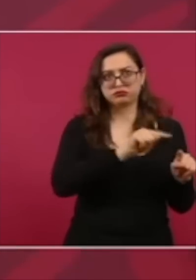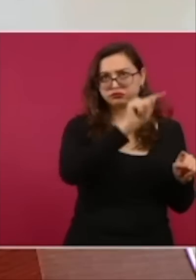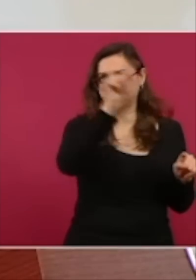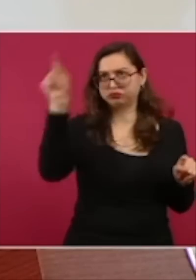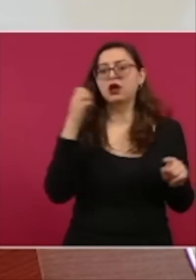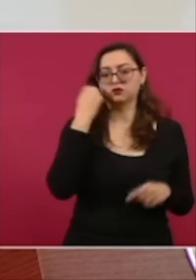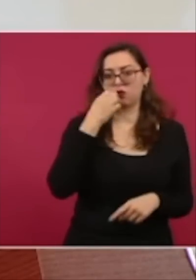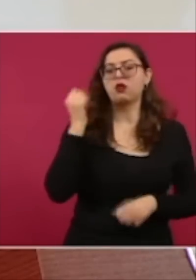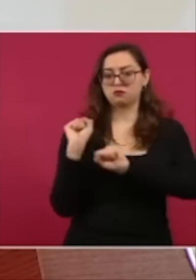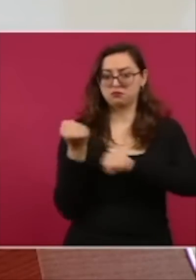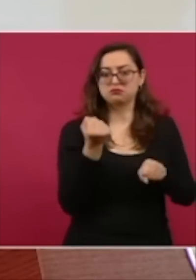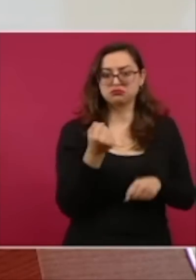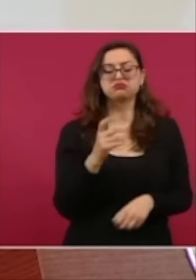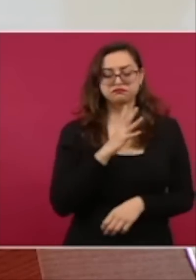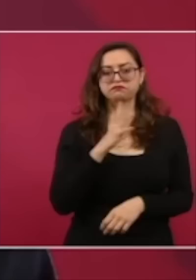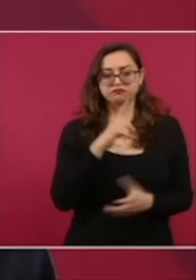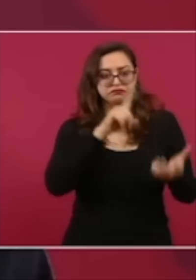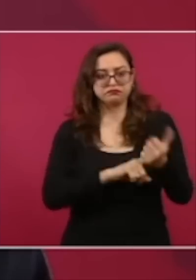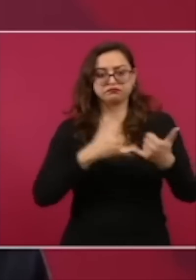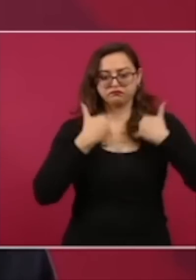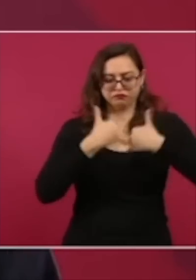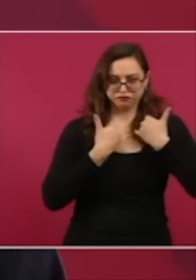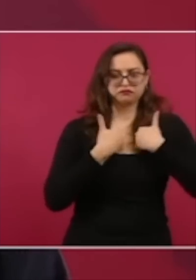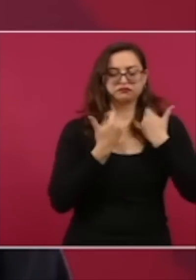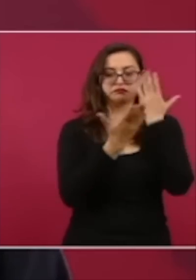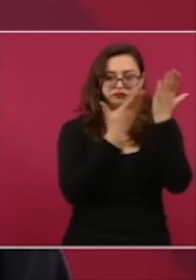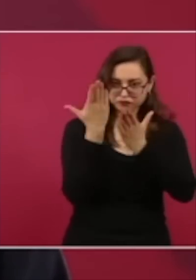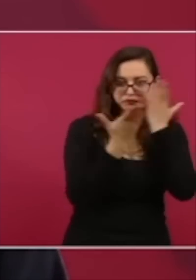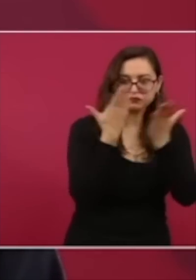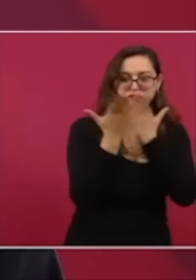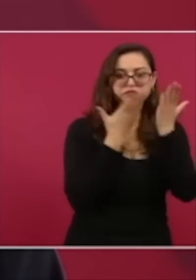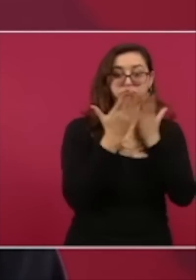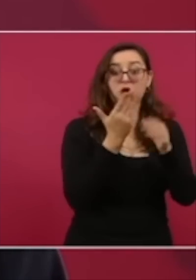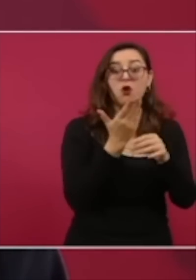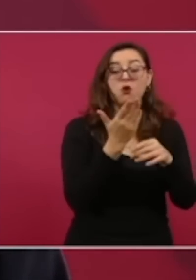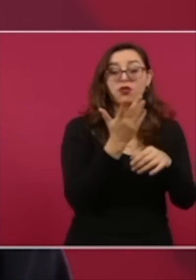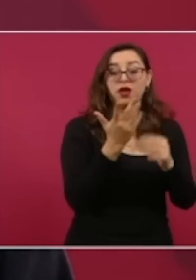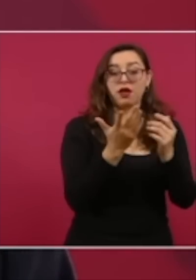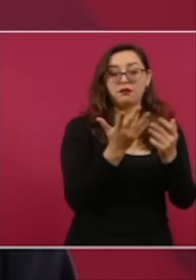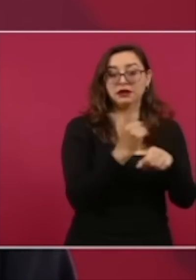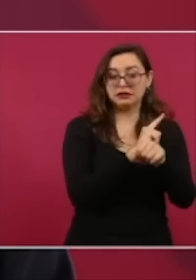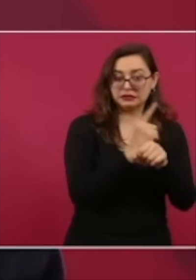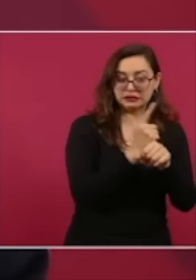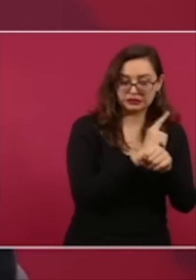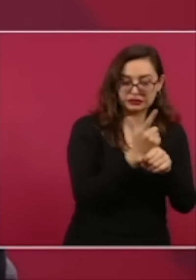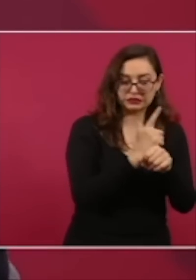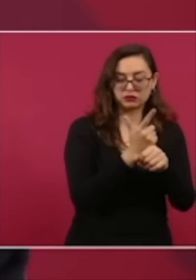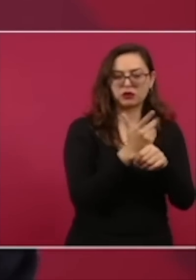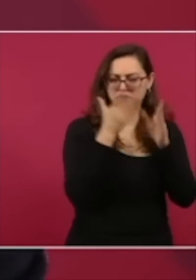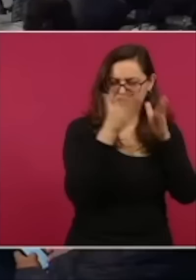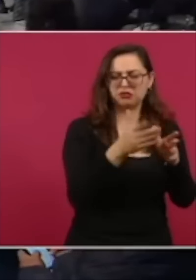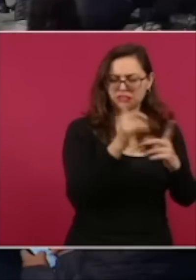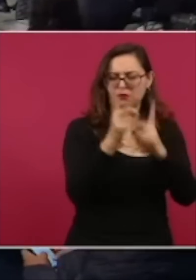están los jóvenes estudiando una carrera que tiene que ver con el